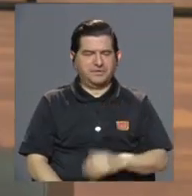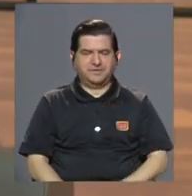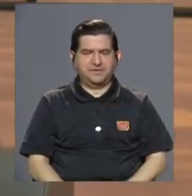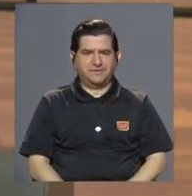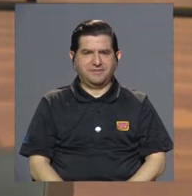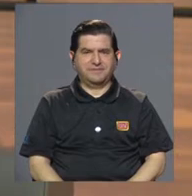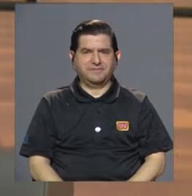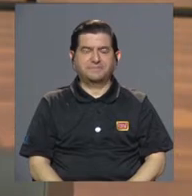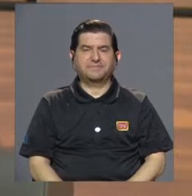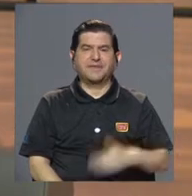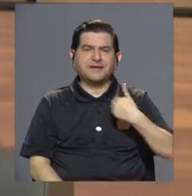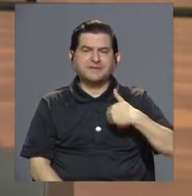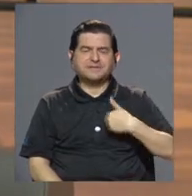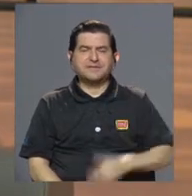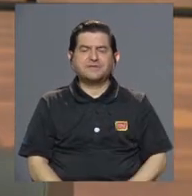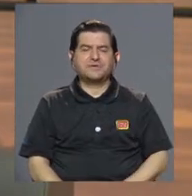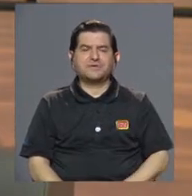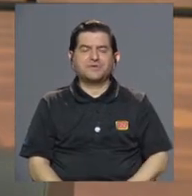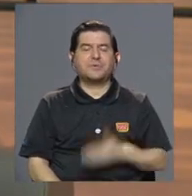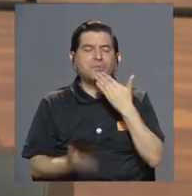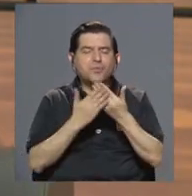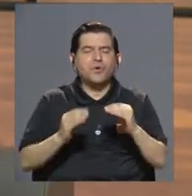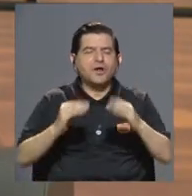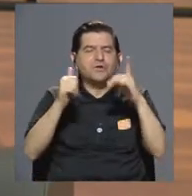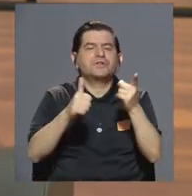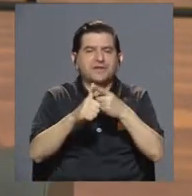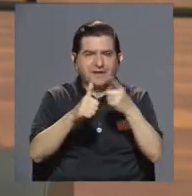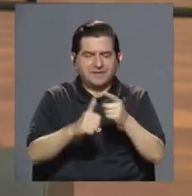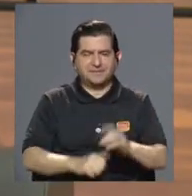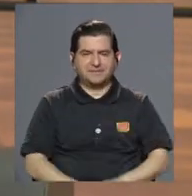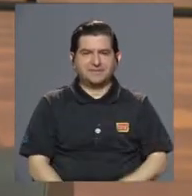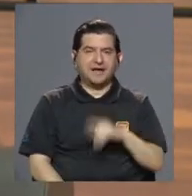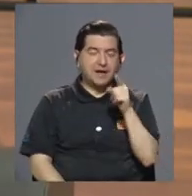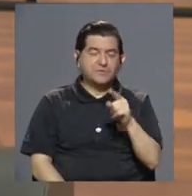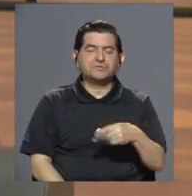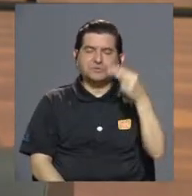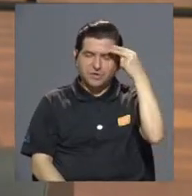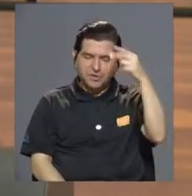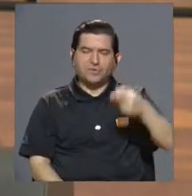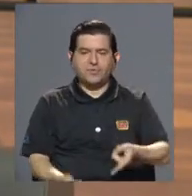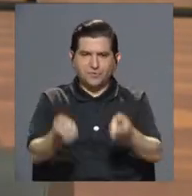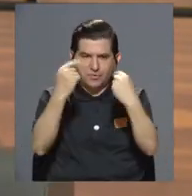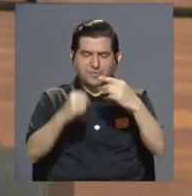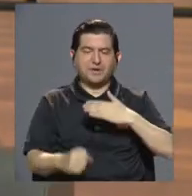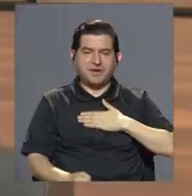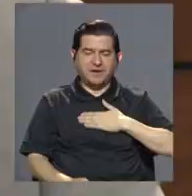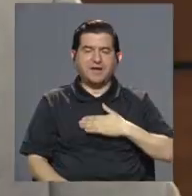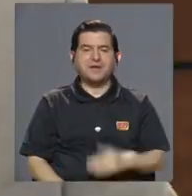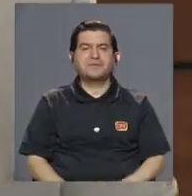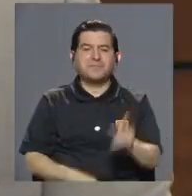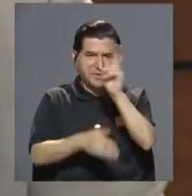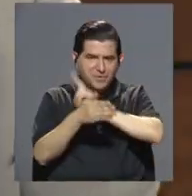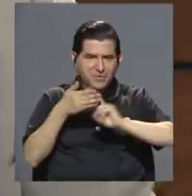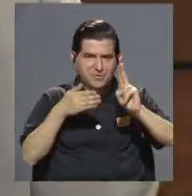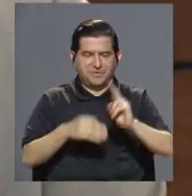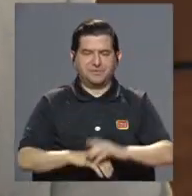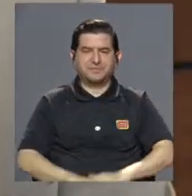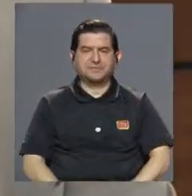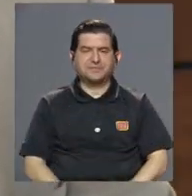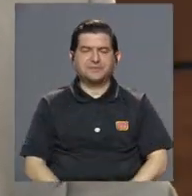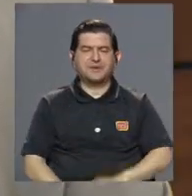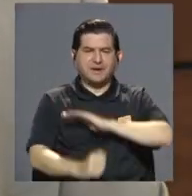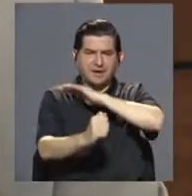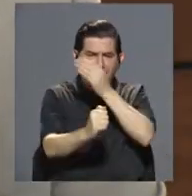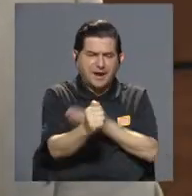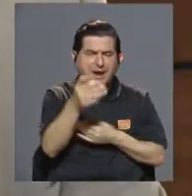quisiera yo. Don Jaime. Buenos días, antes que nada. Buenos días, don Jaime. A usted, y un honor estar aquí en mi alma mater. El Poder Judicial